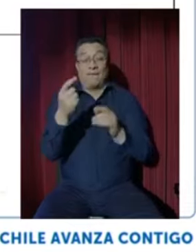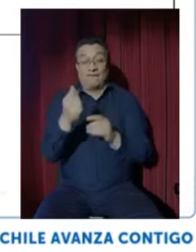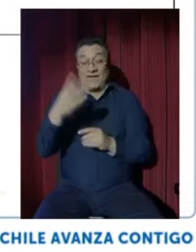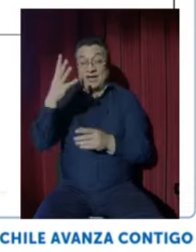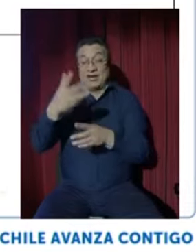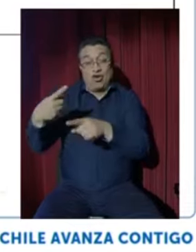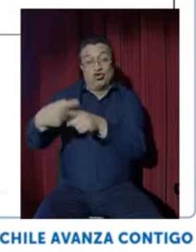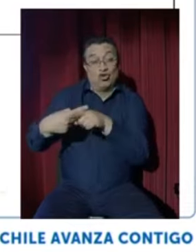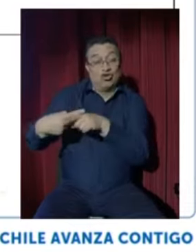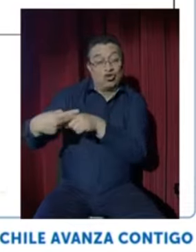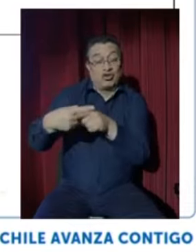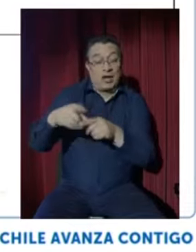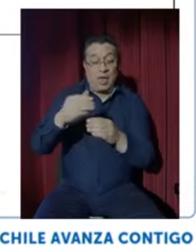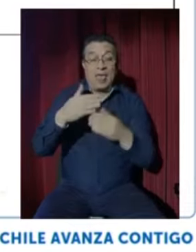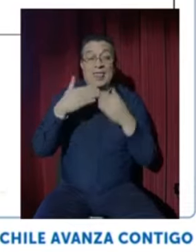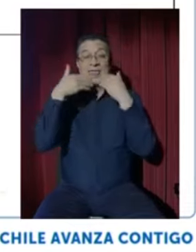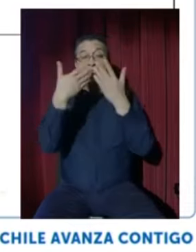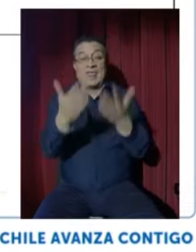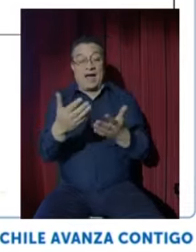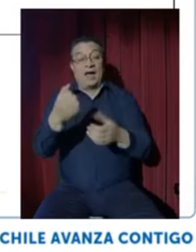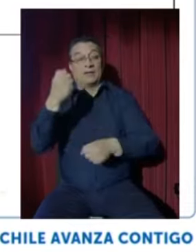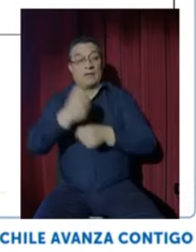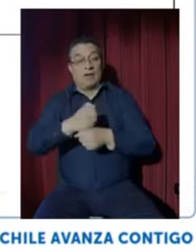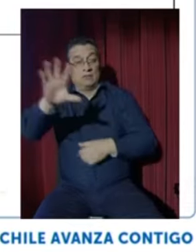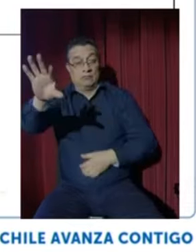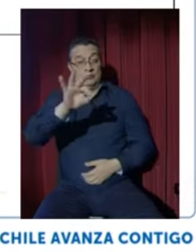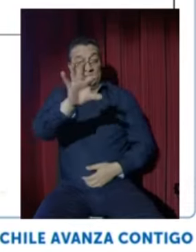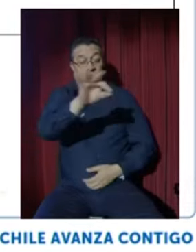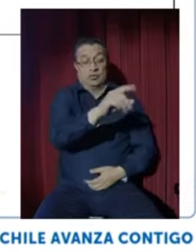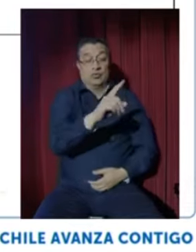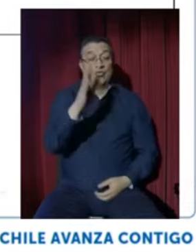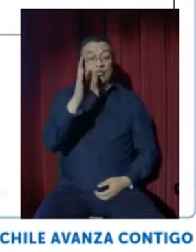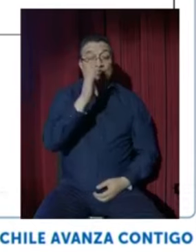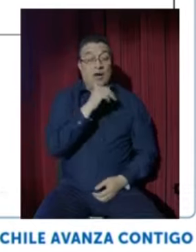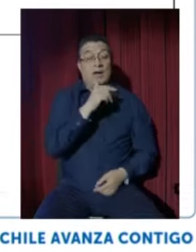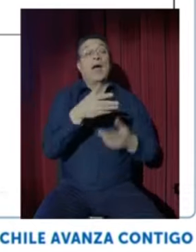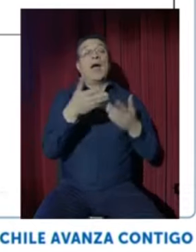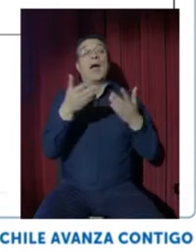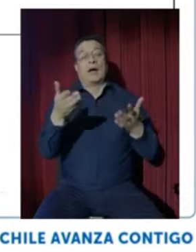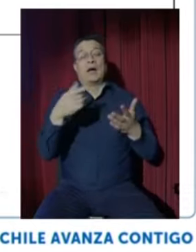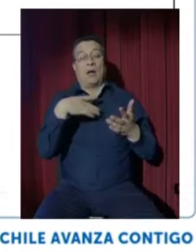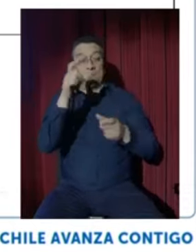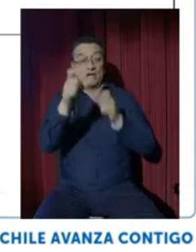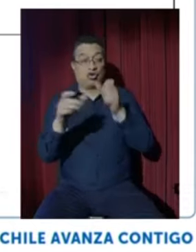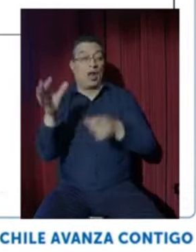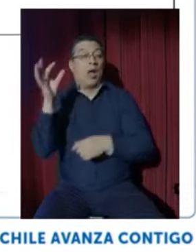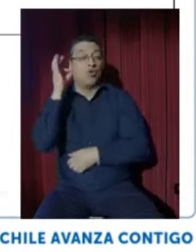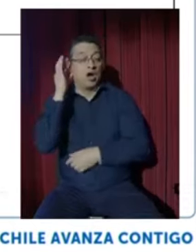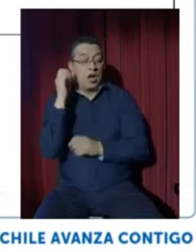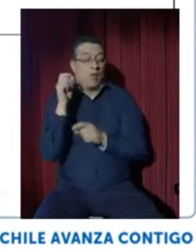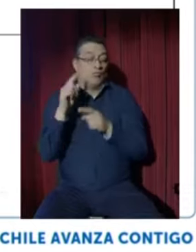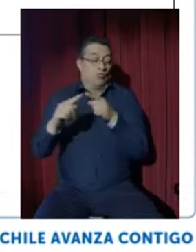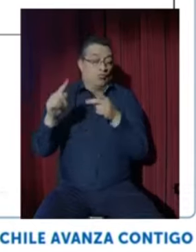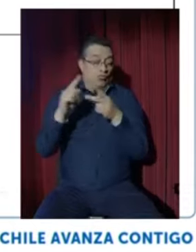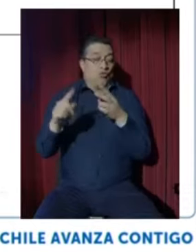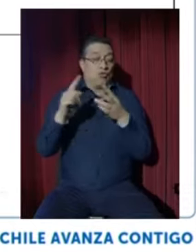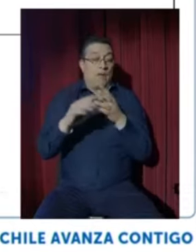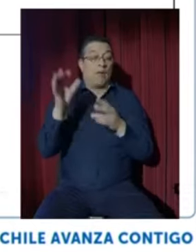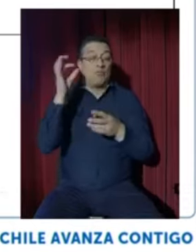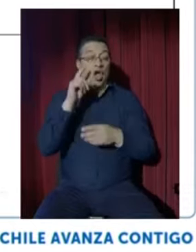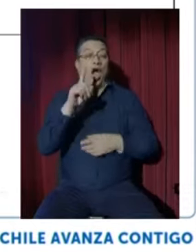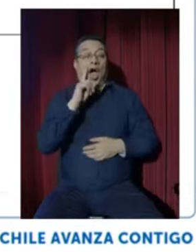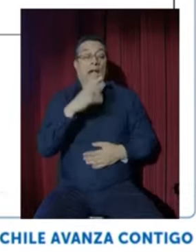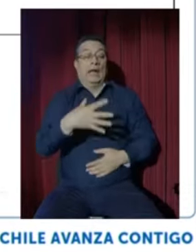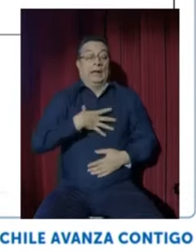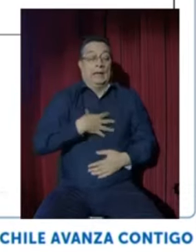entregar oportunidades laborales a quienes no tienen la población mujeres muchas veces mujeres que que tienen sus